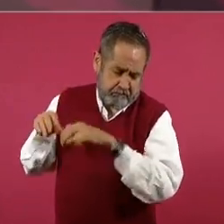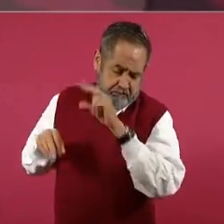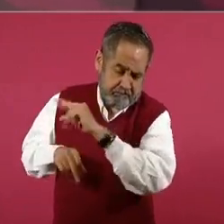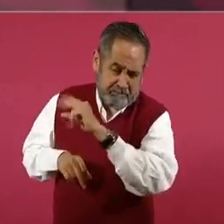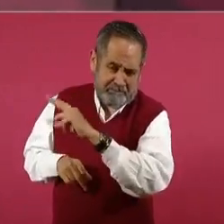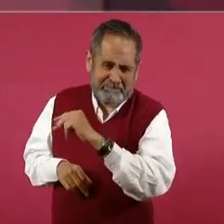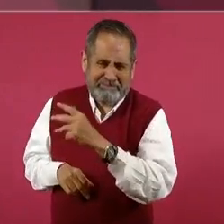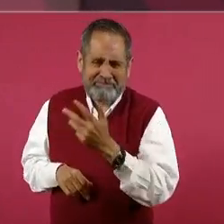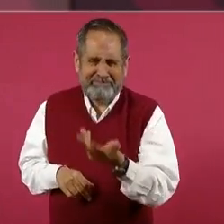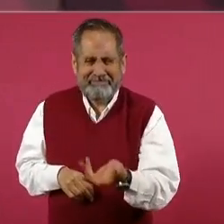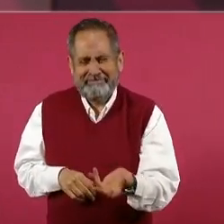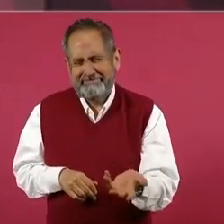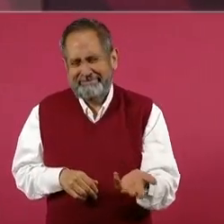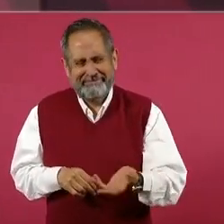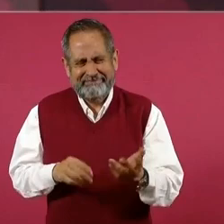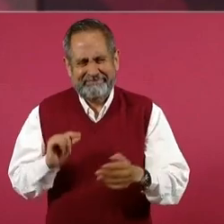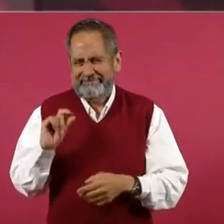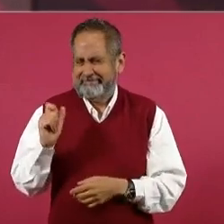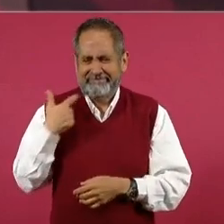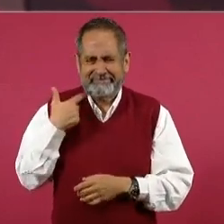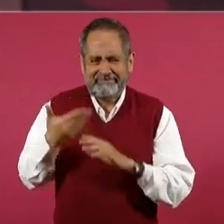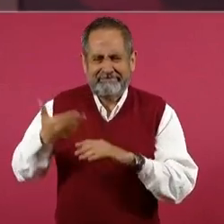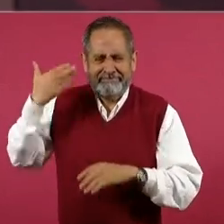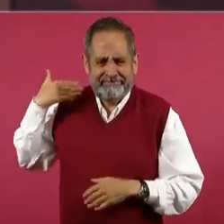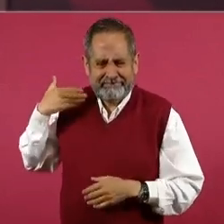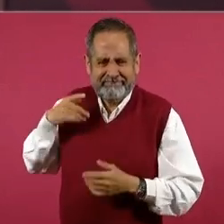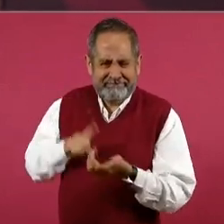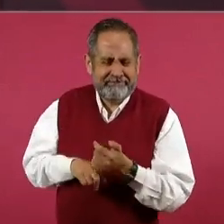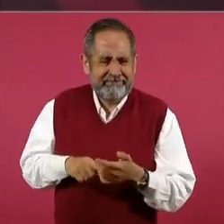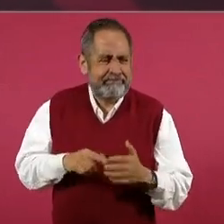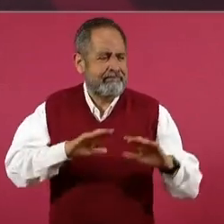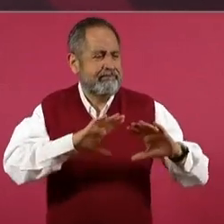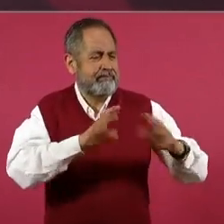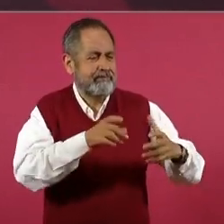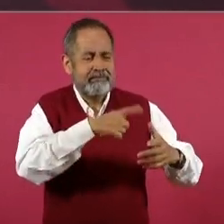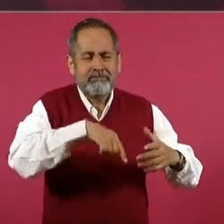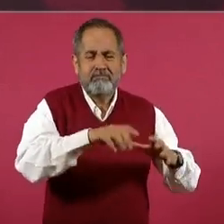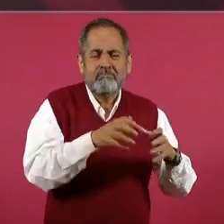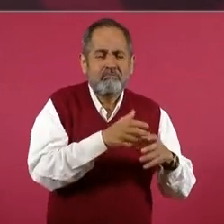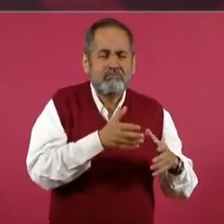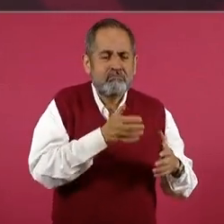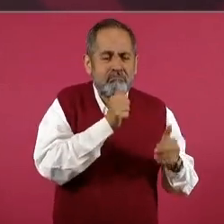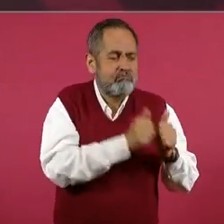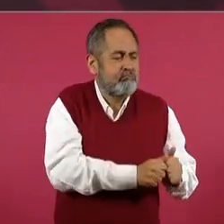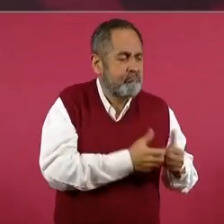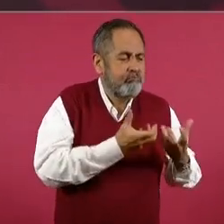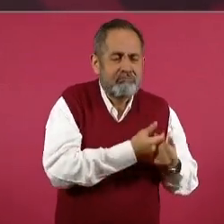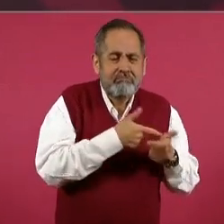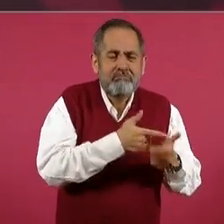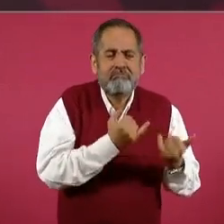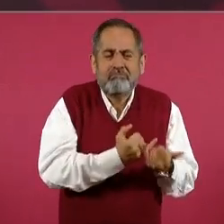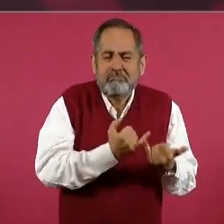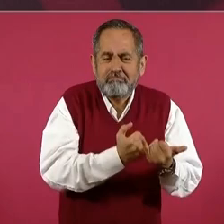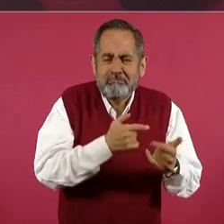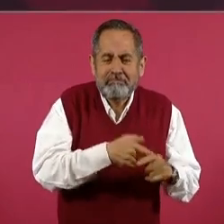como esta legislatura, me refiero al bloque conservador,